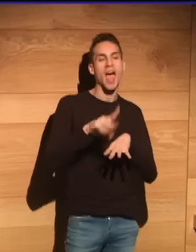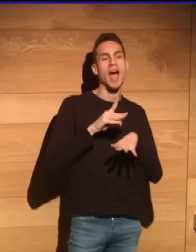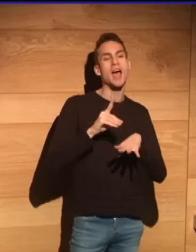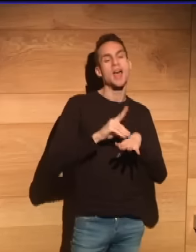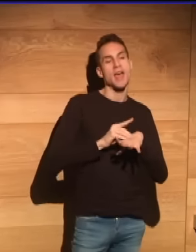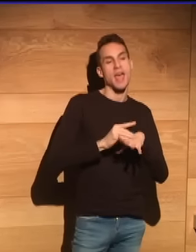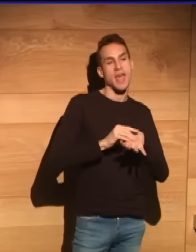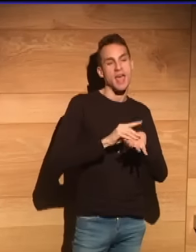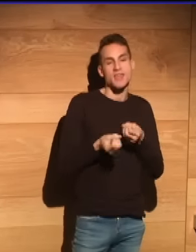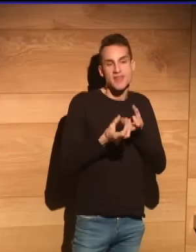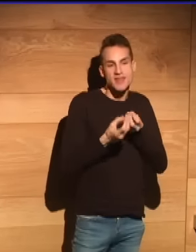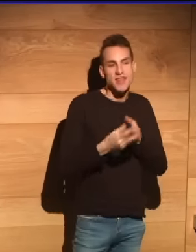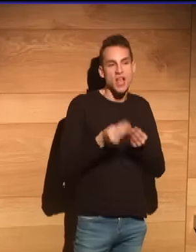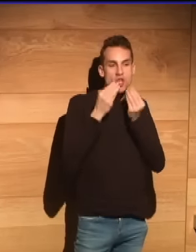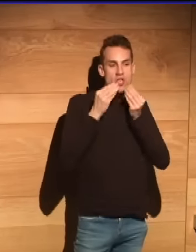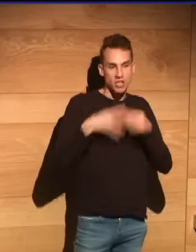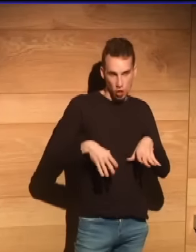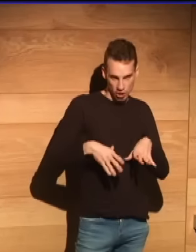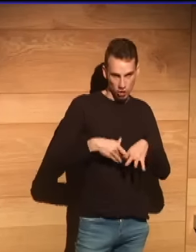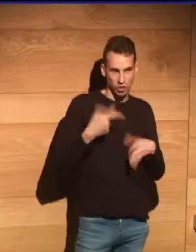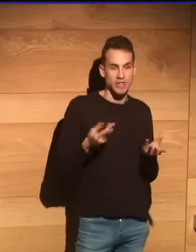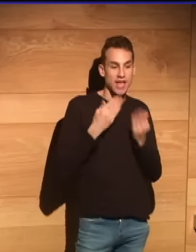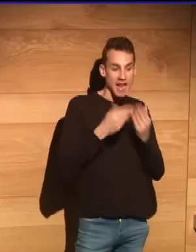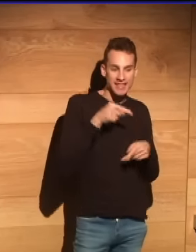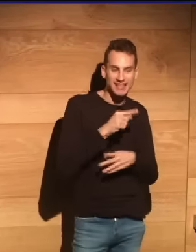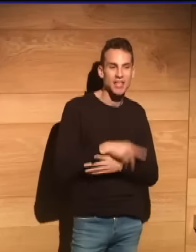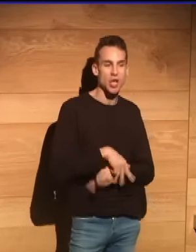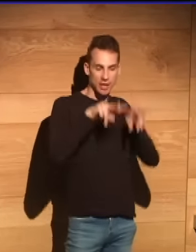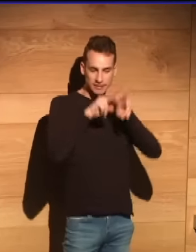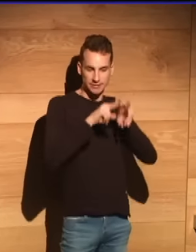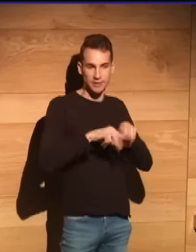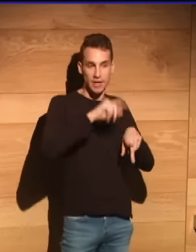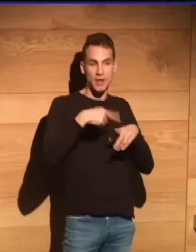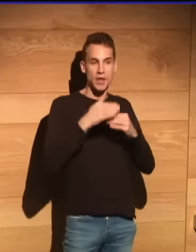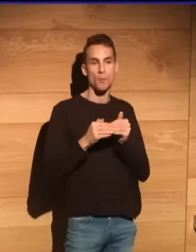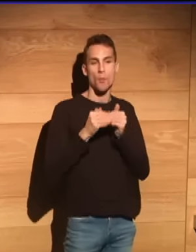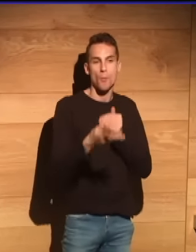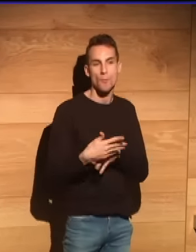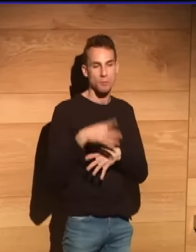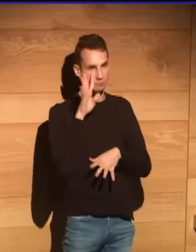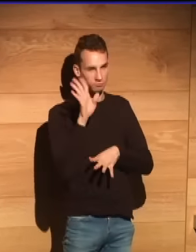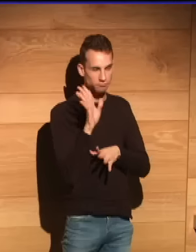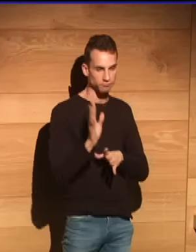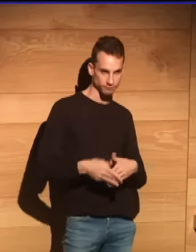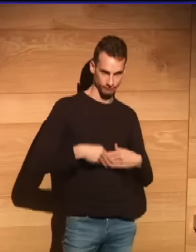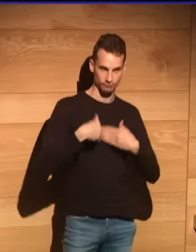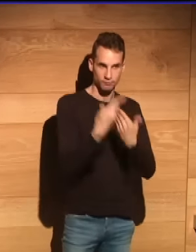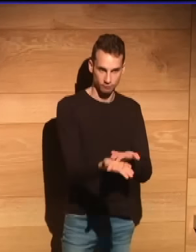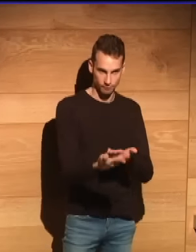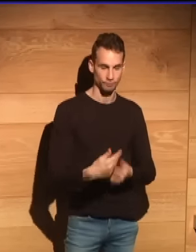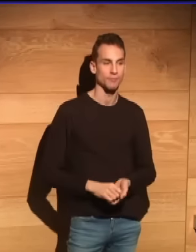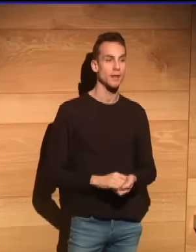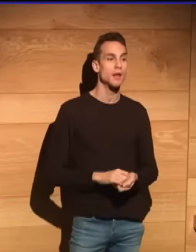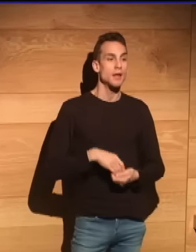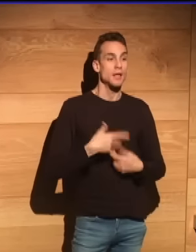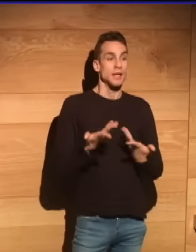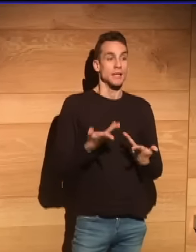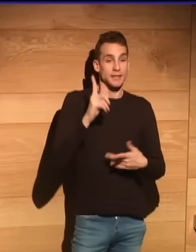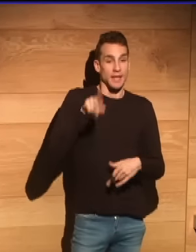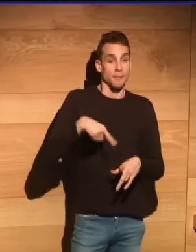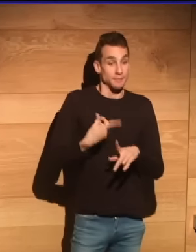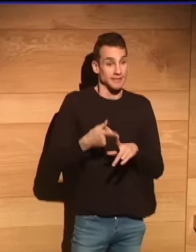tú detectas unos patrones y esos patrones los proyectas de cara a futuro. Por tanto, uno de los riesgos de la inteligencia artificial es que, como se basa en